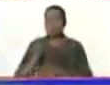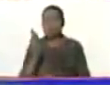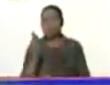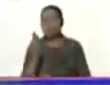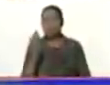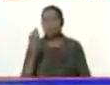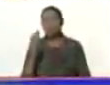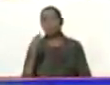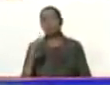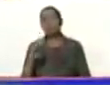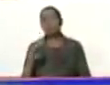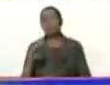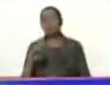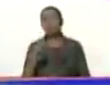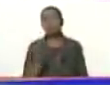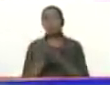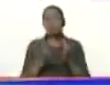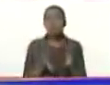President.